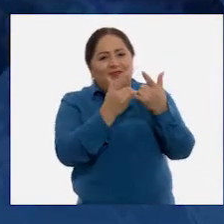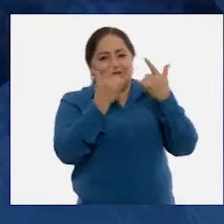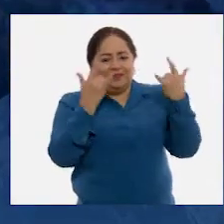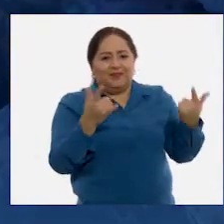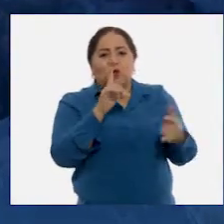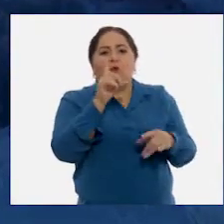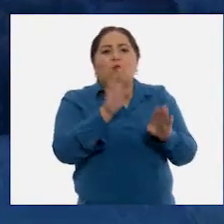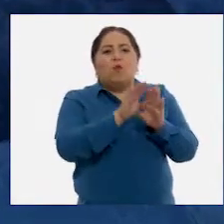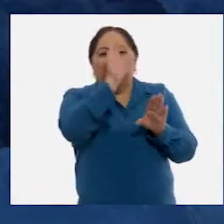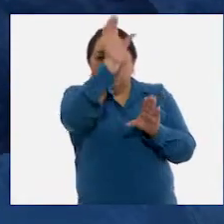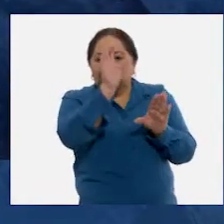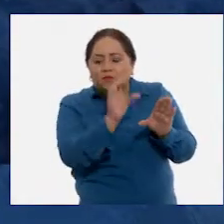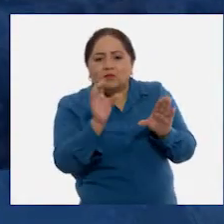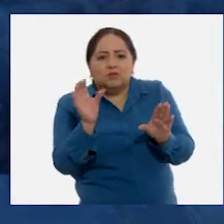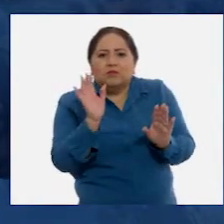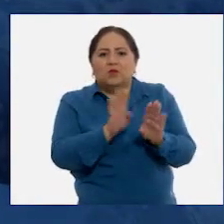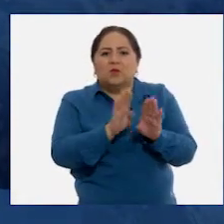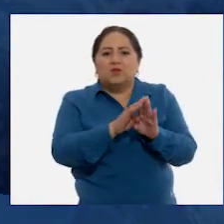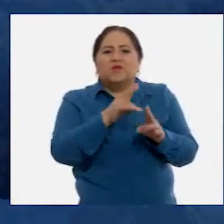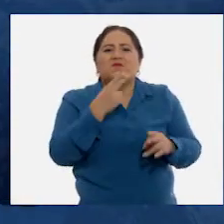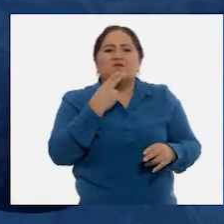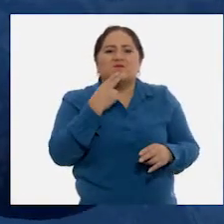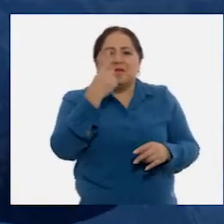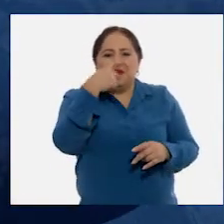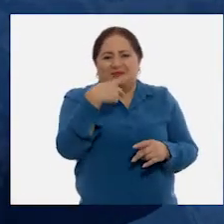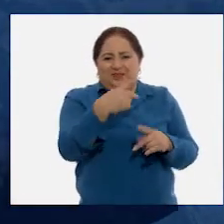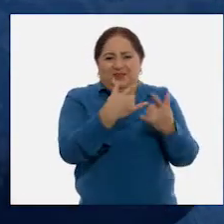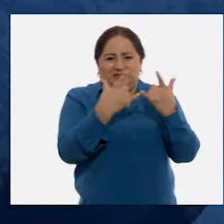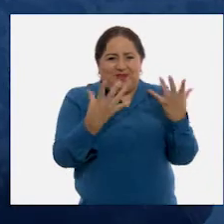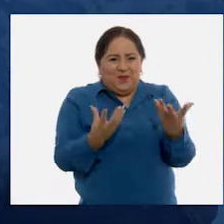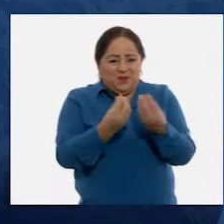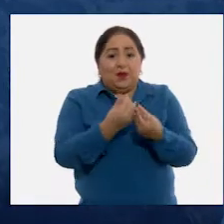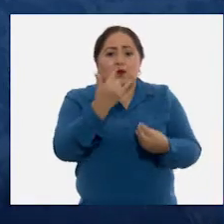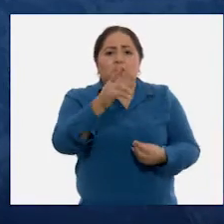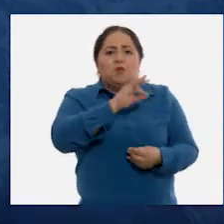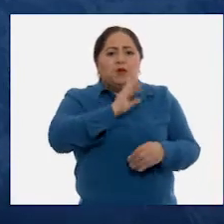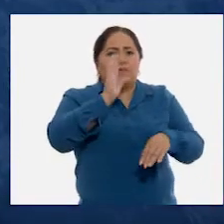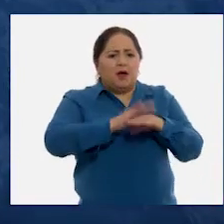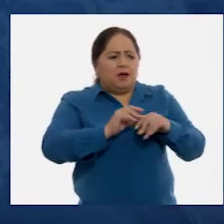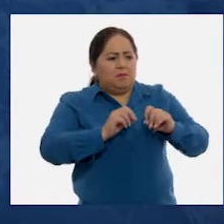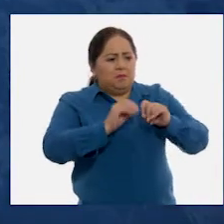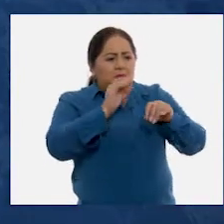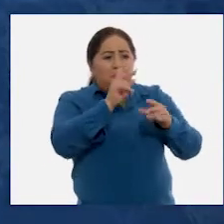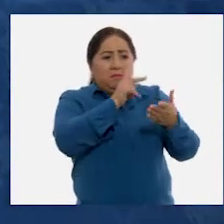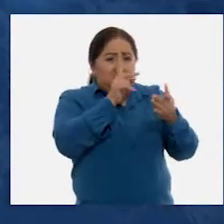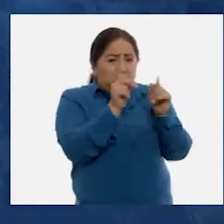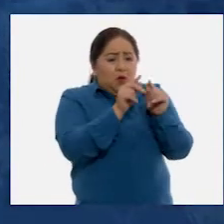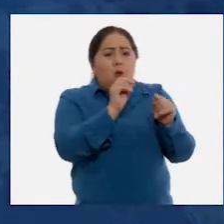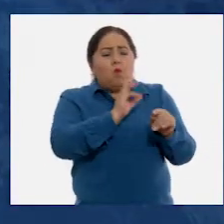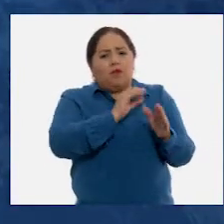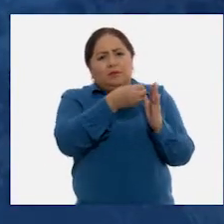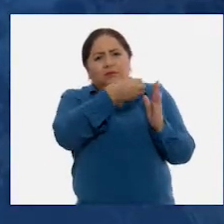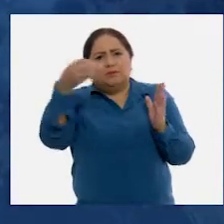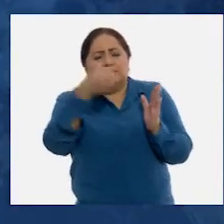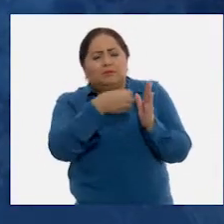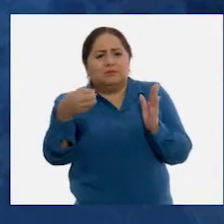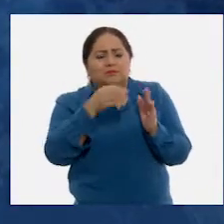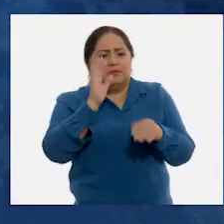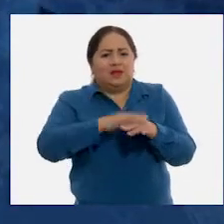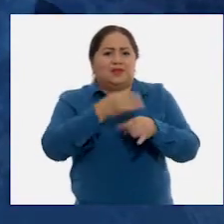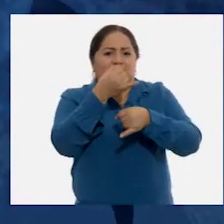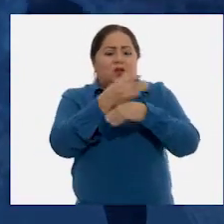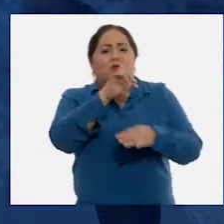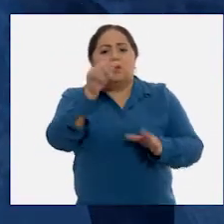las ubicarán, así como la función que cumplirán. Y también pueden emplear mapas y líneas del tiempo para resumir la información